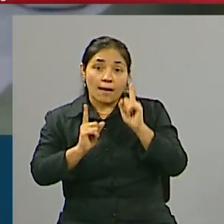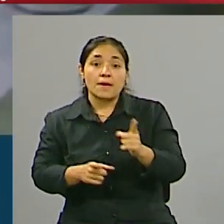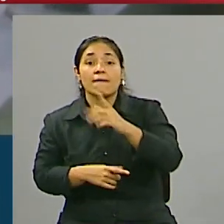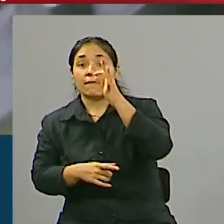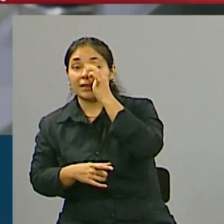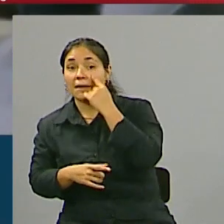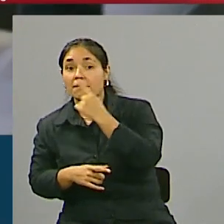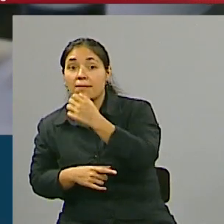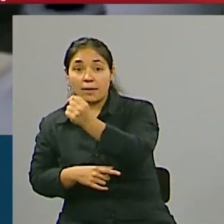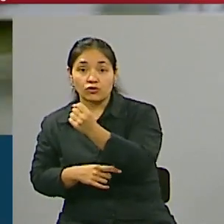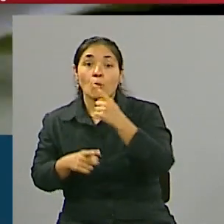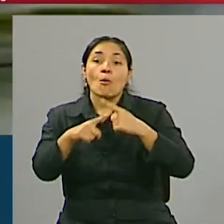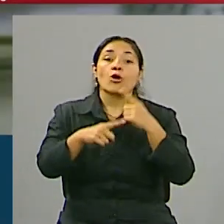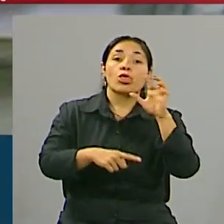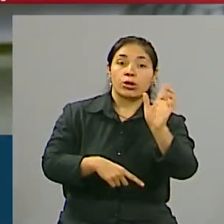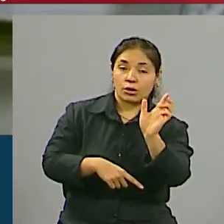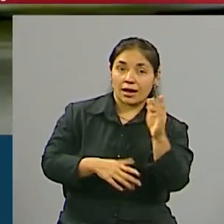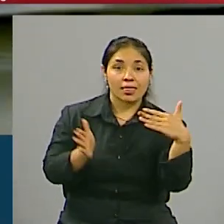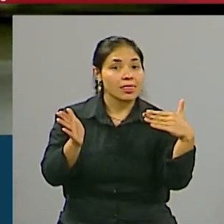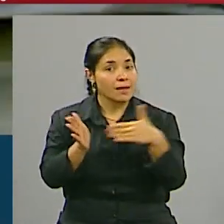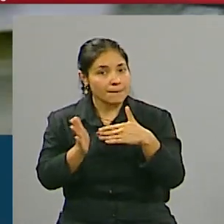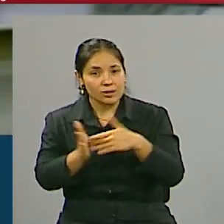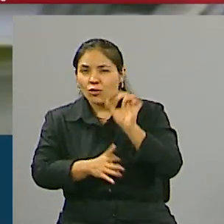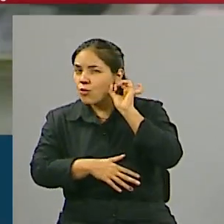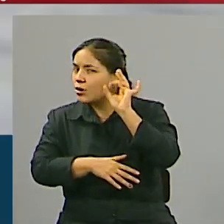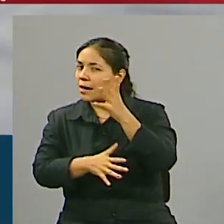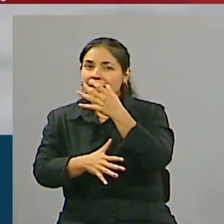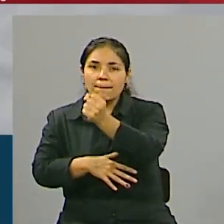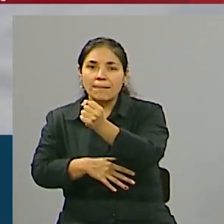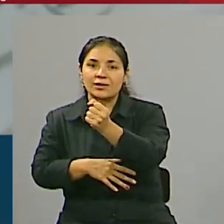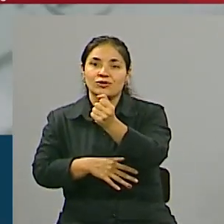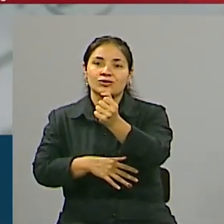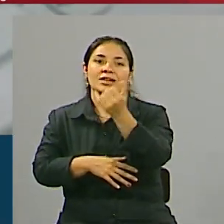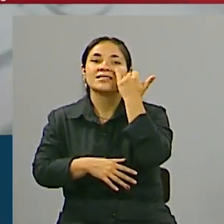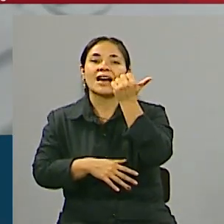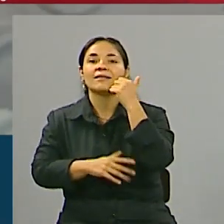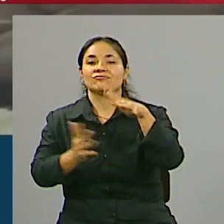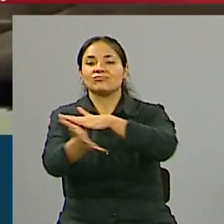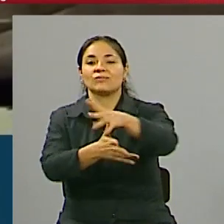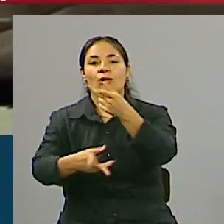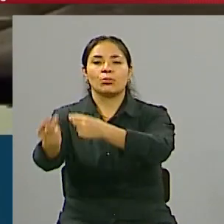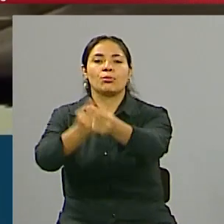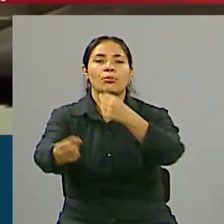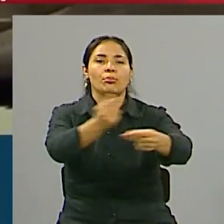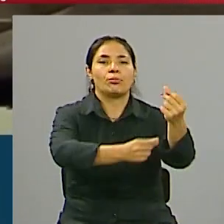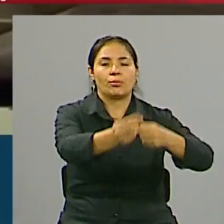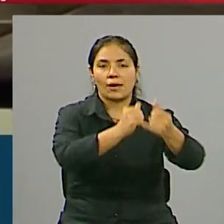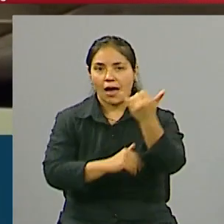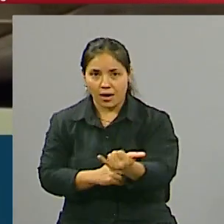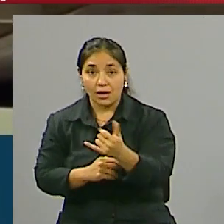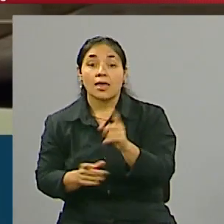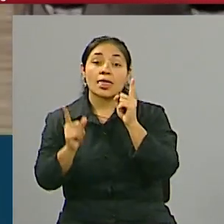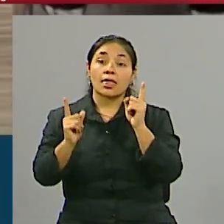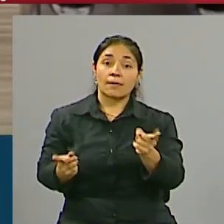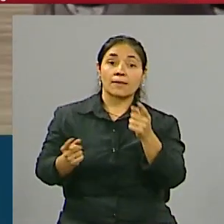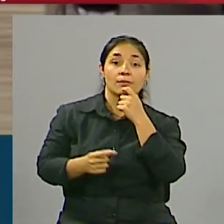dólar, según se contemplen solo los pesos que circulan, ¿no?, el circulante que está en la economía. Si también se